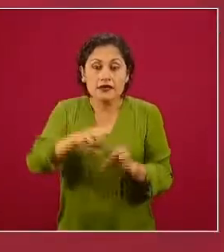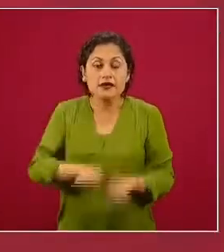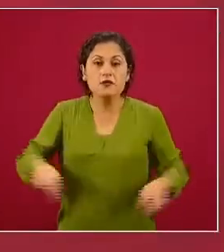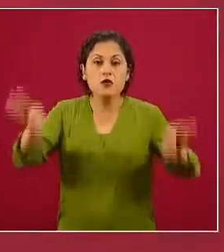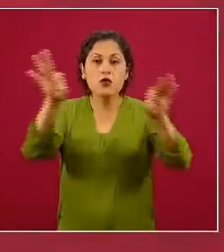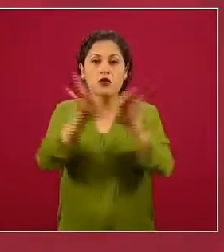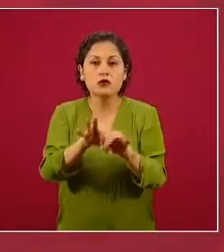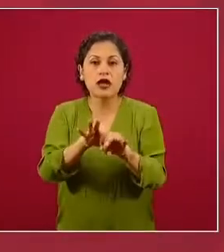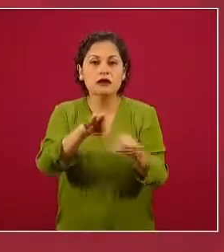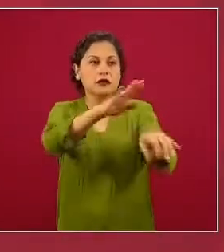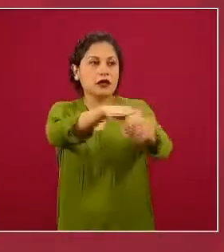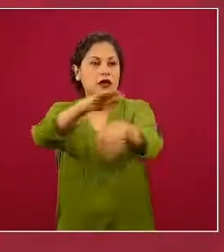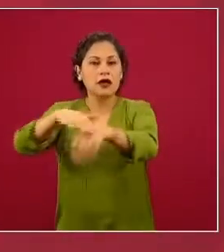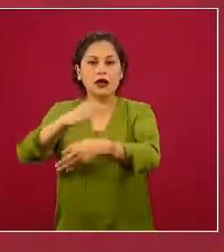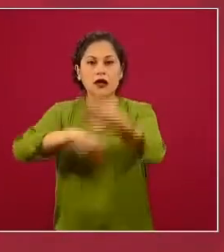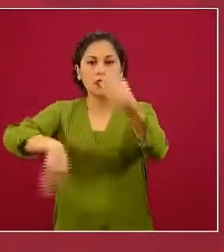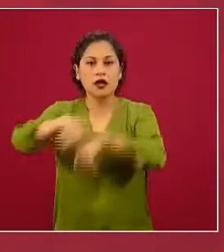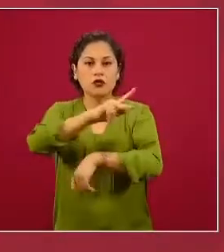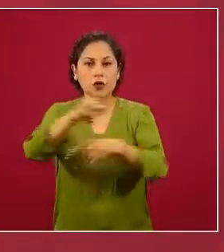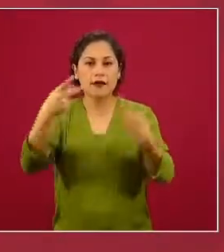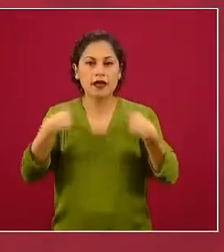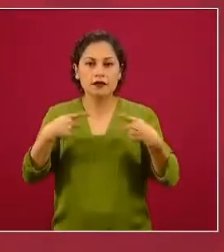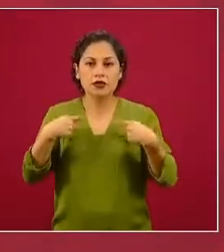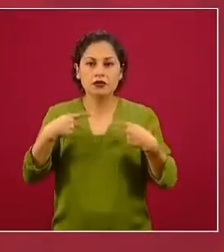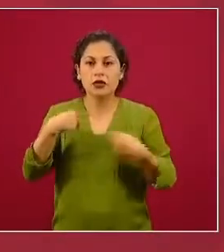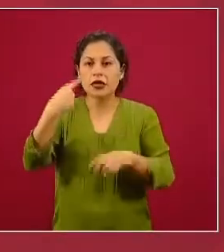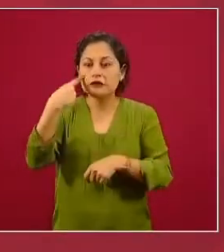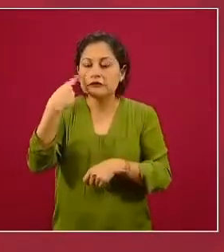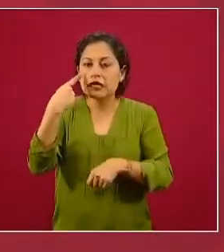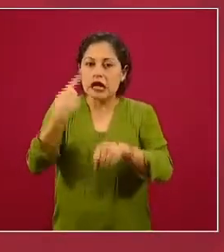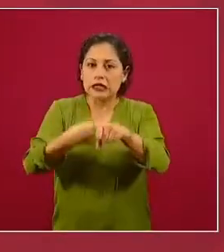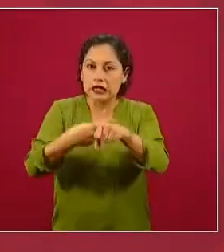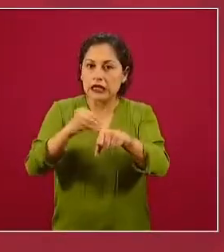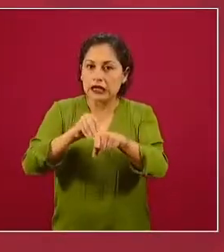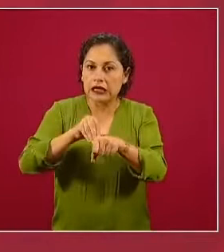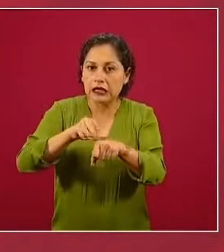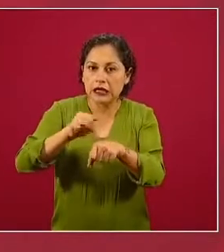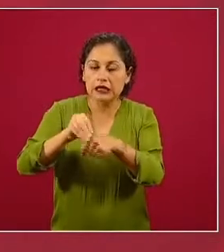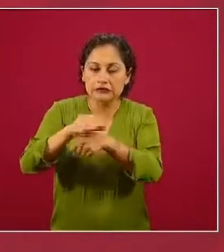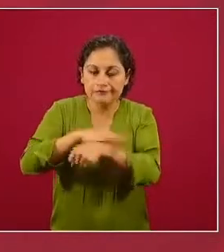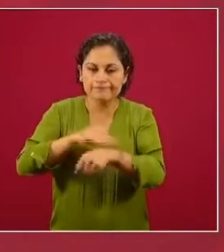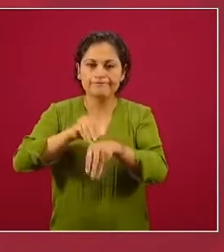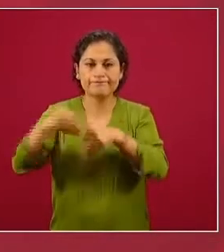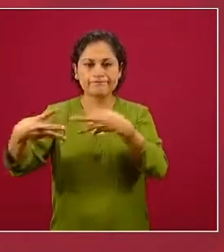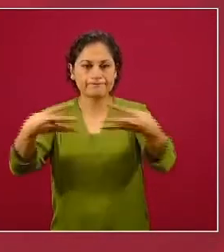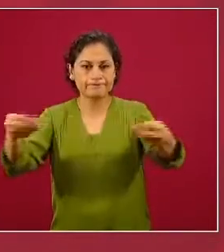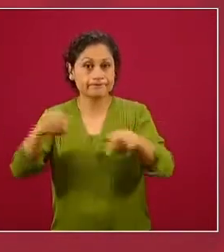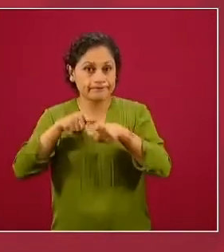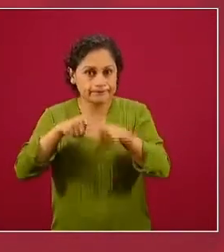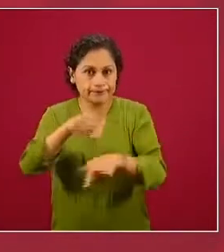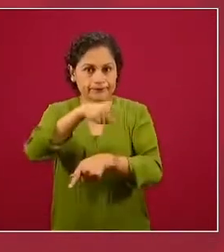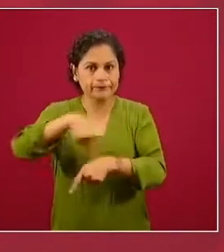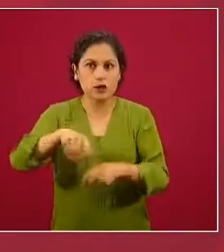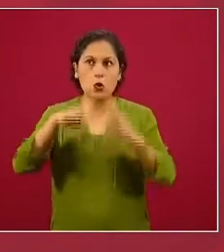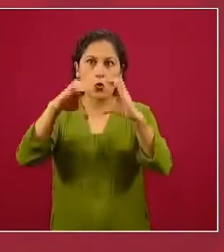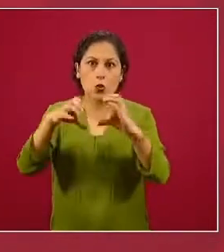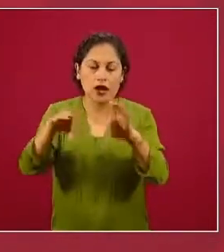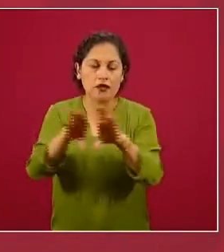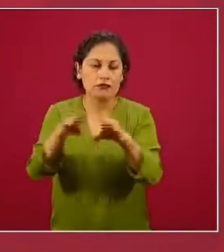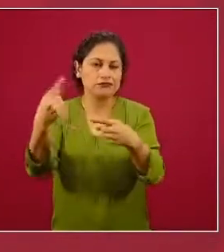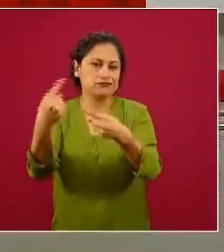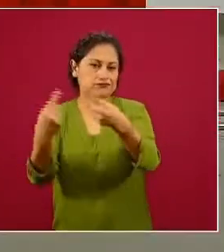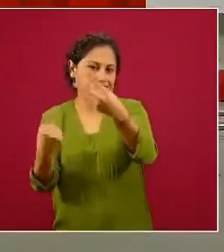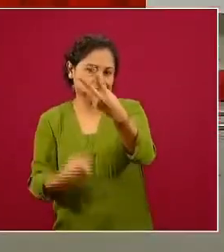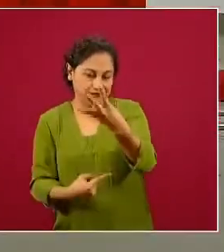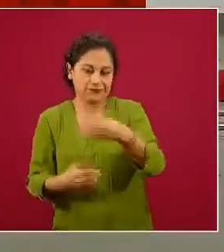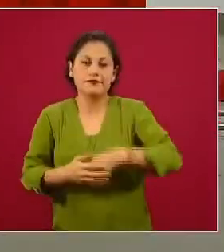hay que cuidarse, que hay que mantener la sana distancia, etcétera. Y lamentablemente, cuando estos temas particulares